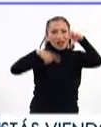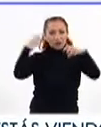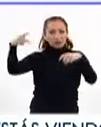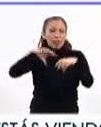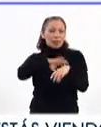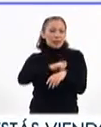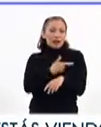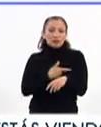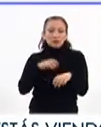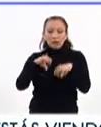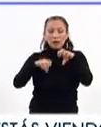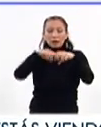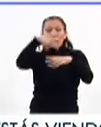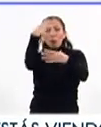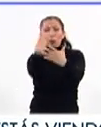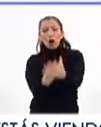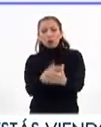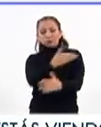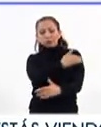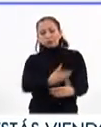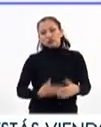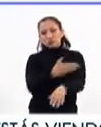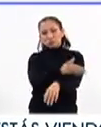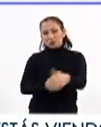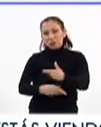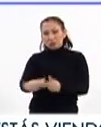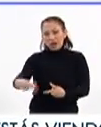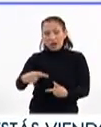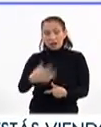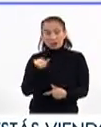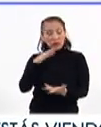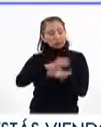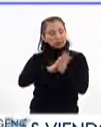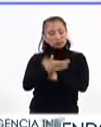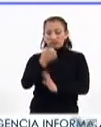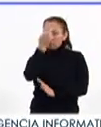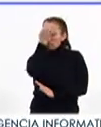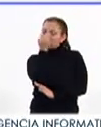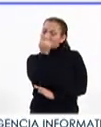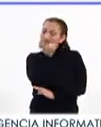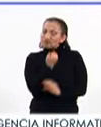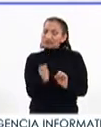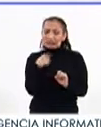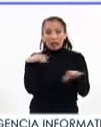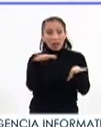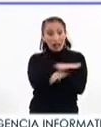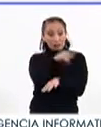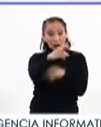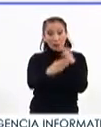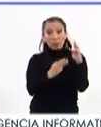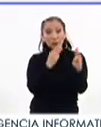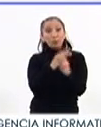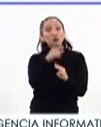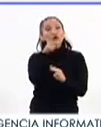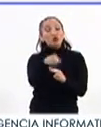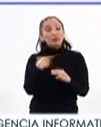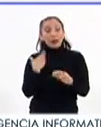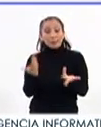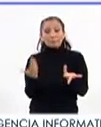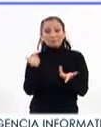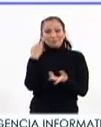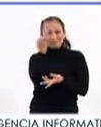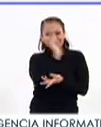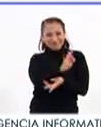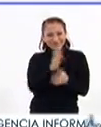una de sus pasiones y bueno, decidió convertirse en un verdadero experto y está revolucionando el mundo precisamente de las